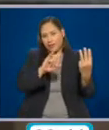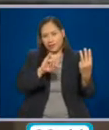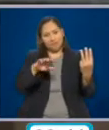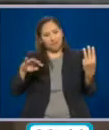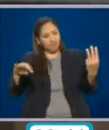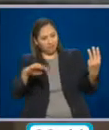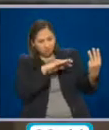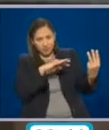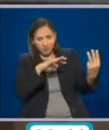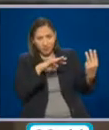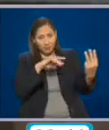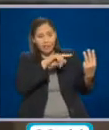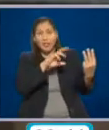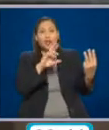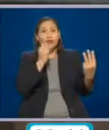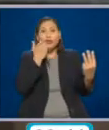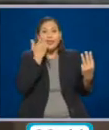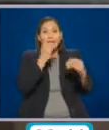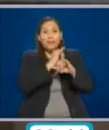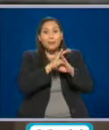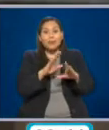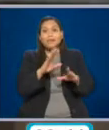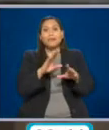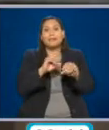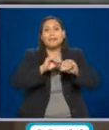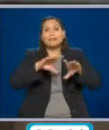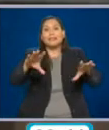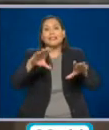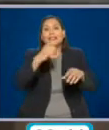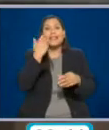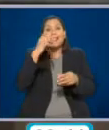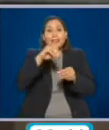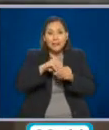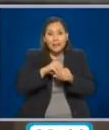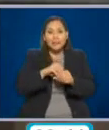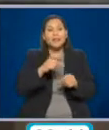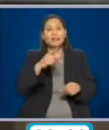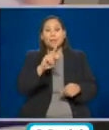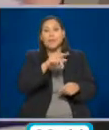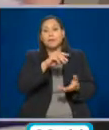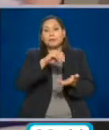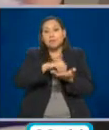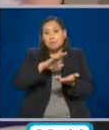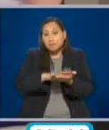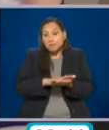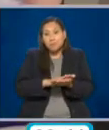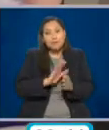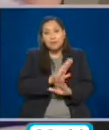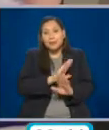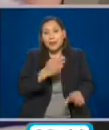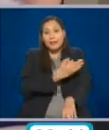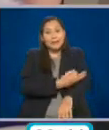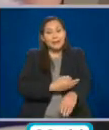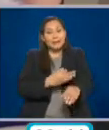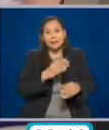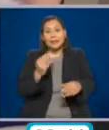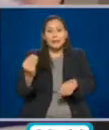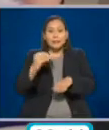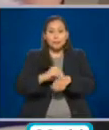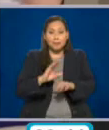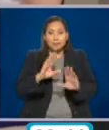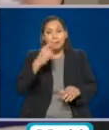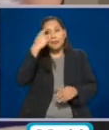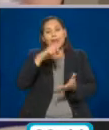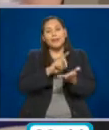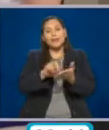algún asunto y no quieren que su información salga así, pero a lo mejor es un asunto de interés público o es algo que ya se publicó en su momento al amparo del derecho a